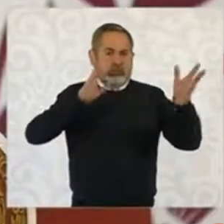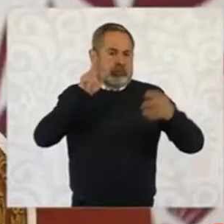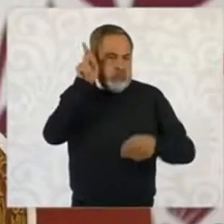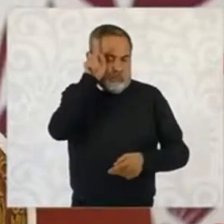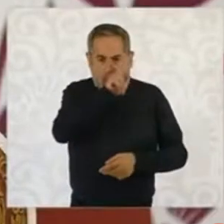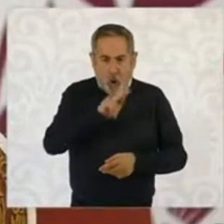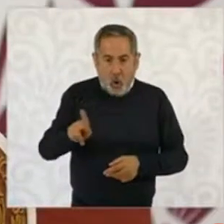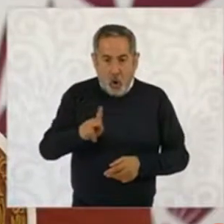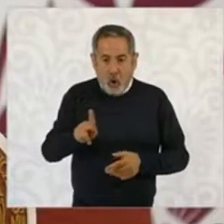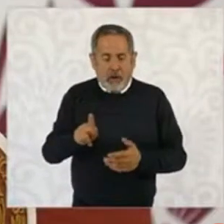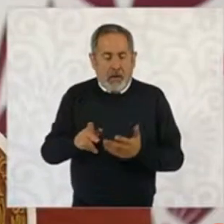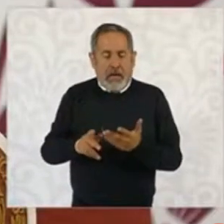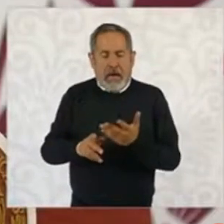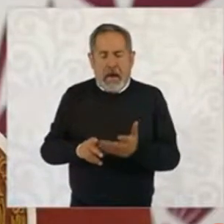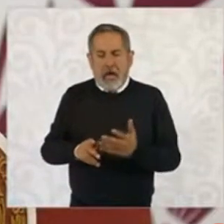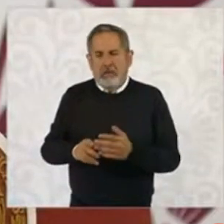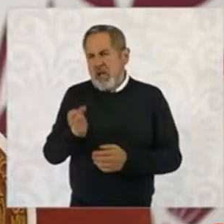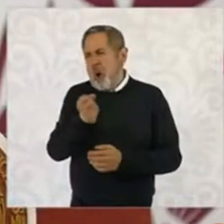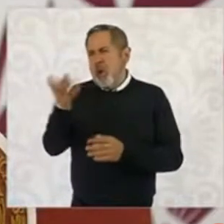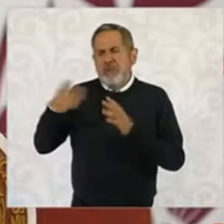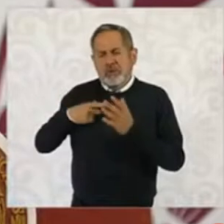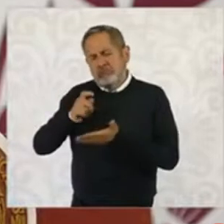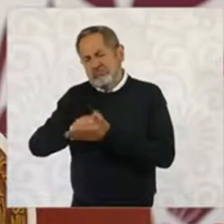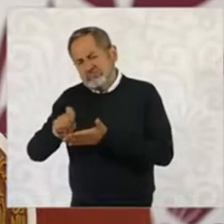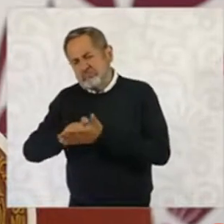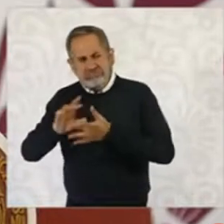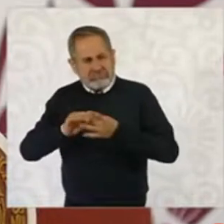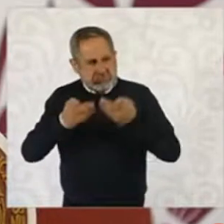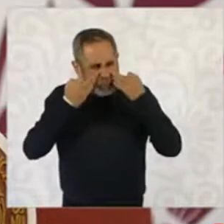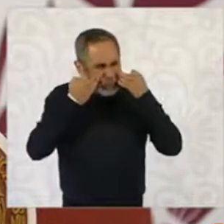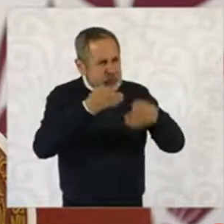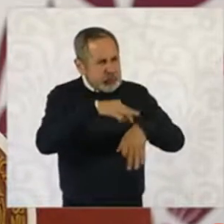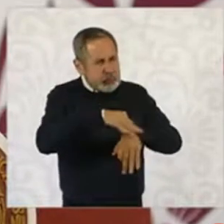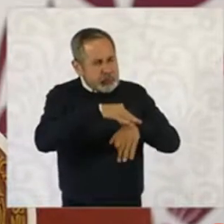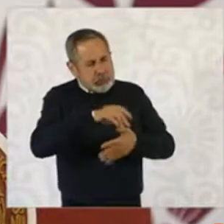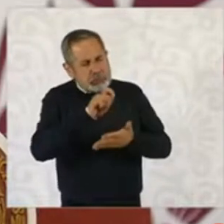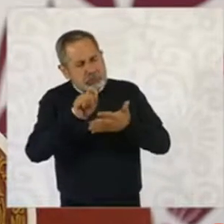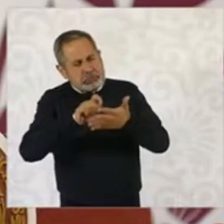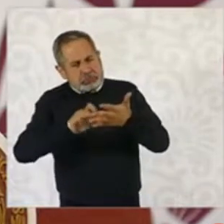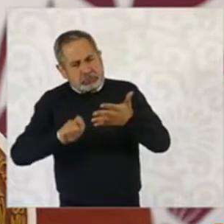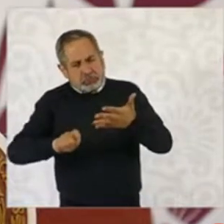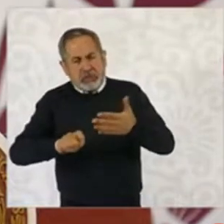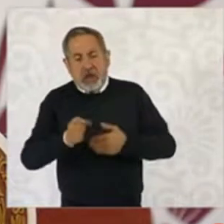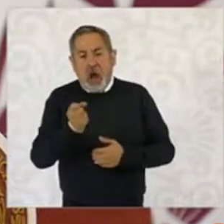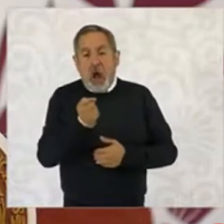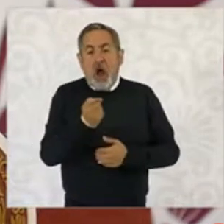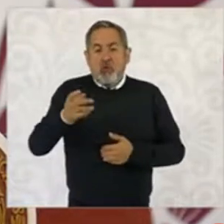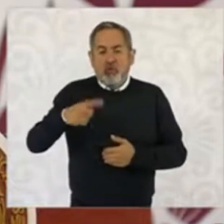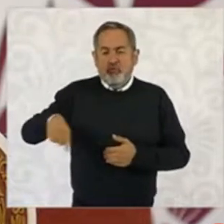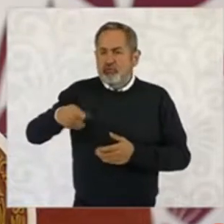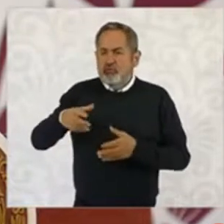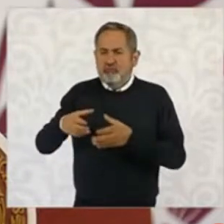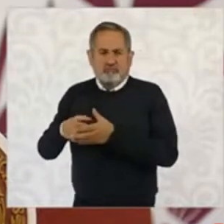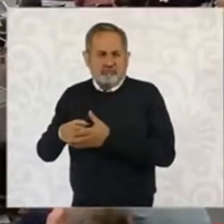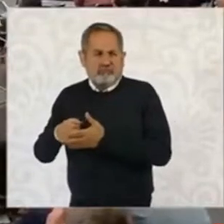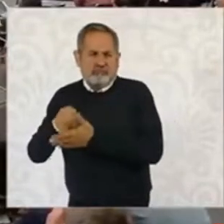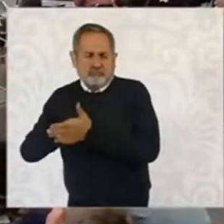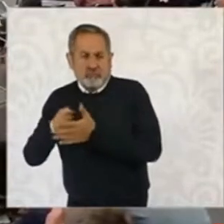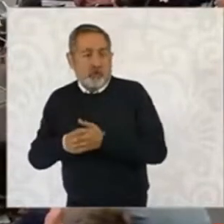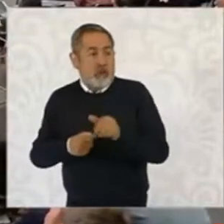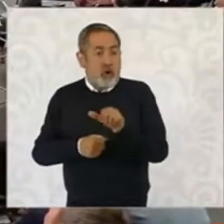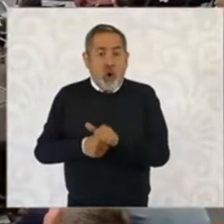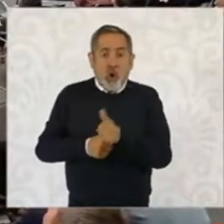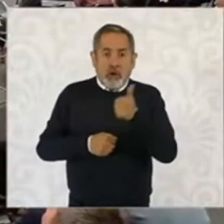Muchos han escrito sobre esto. Algunas gentes, la mayoría cercanos a nuestro movimiento y otros